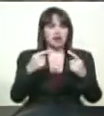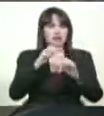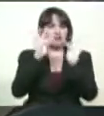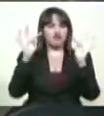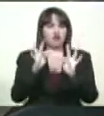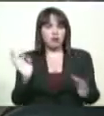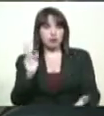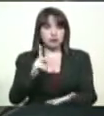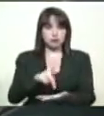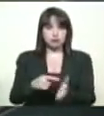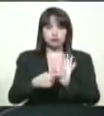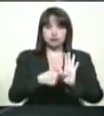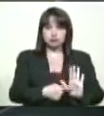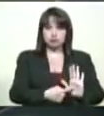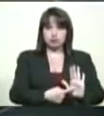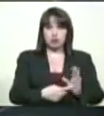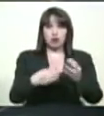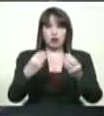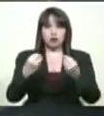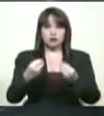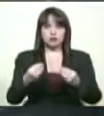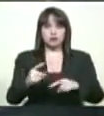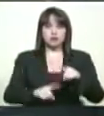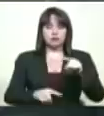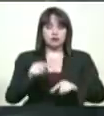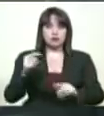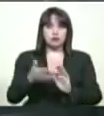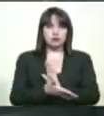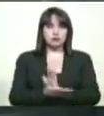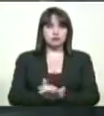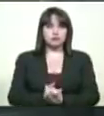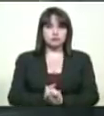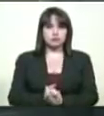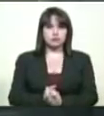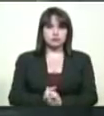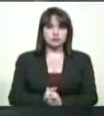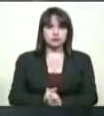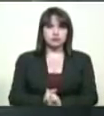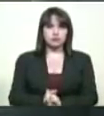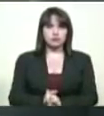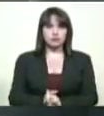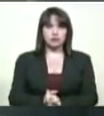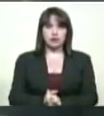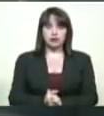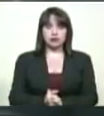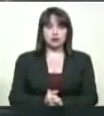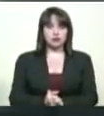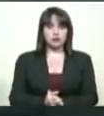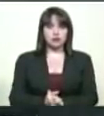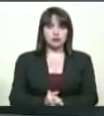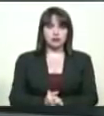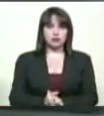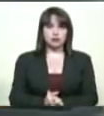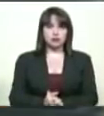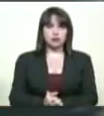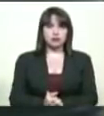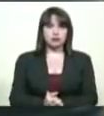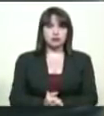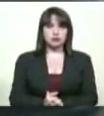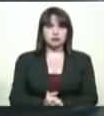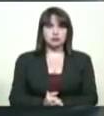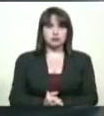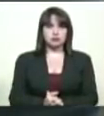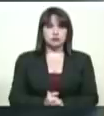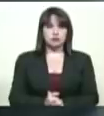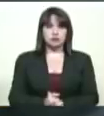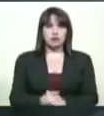en el escenario de batalla y comandando ahora una vez físicamente pero tiene